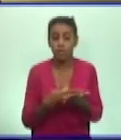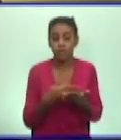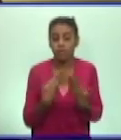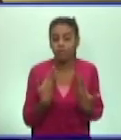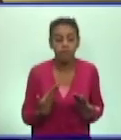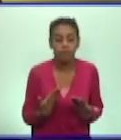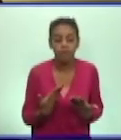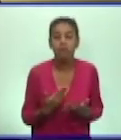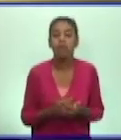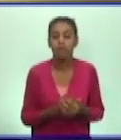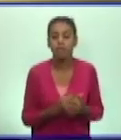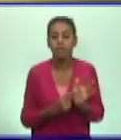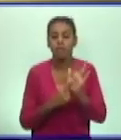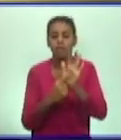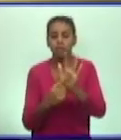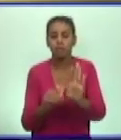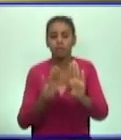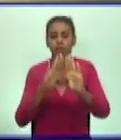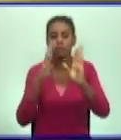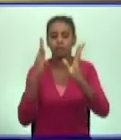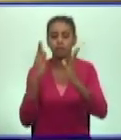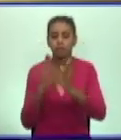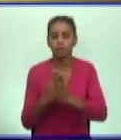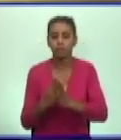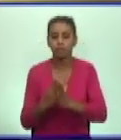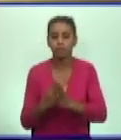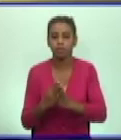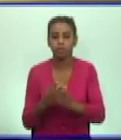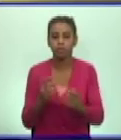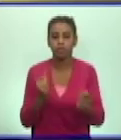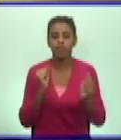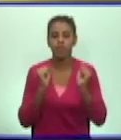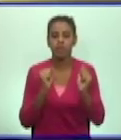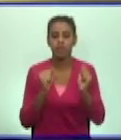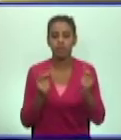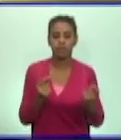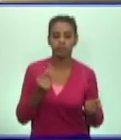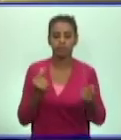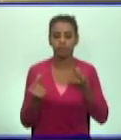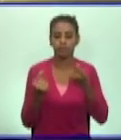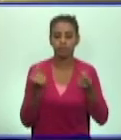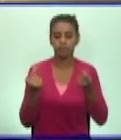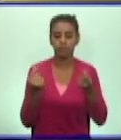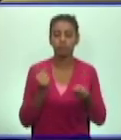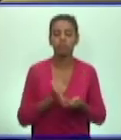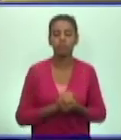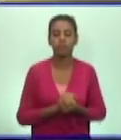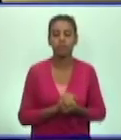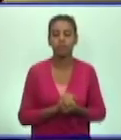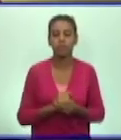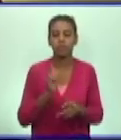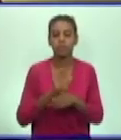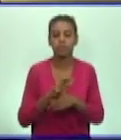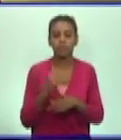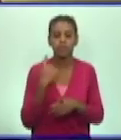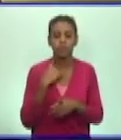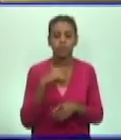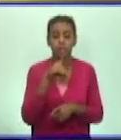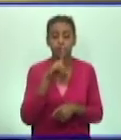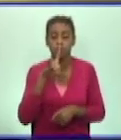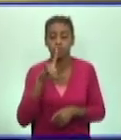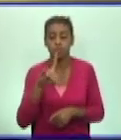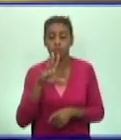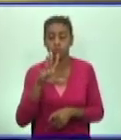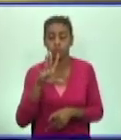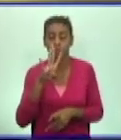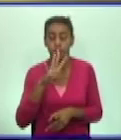bombas de mostrar al mundo de que tenía un poderío económico fuerte en sus manos, ¿verdad? Y además, a partir de 1945, una